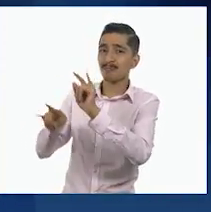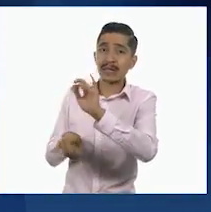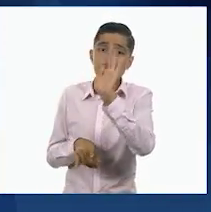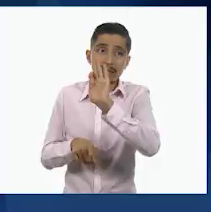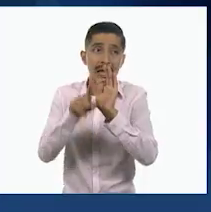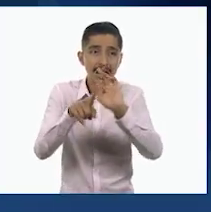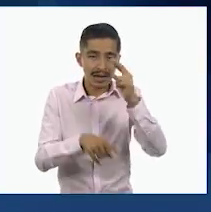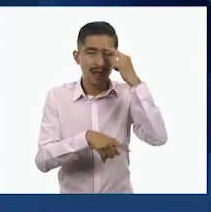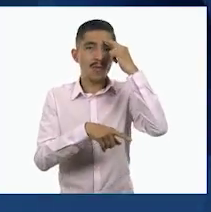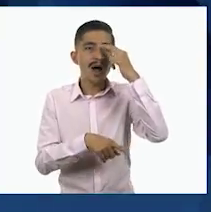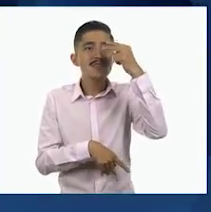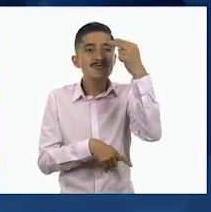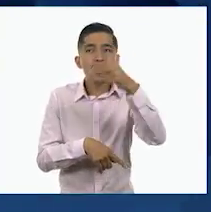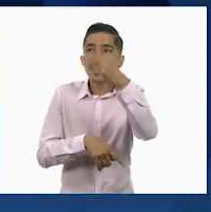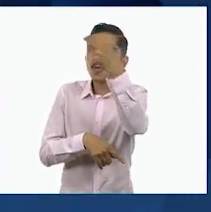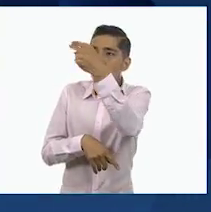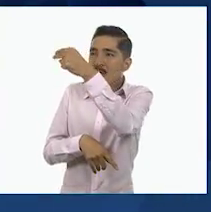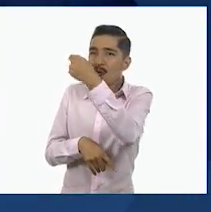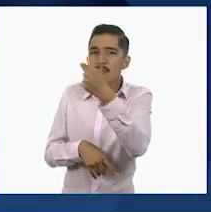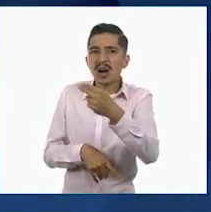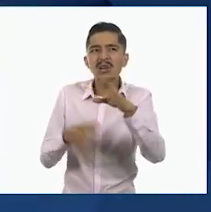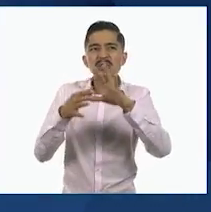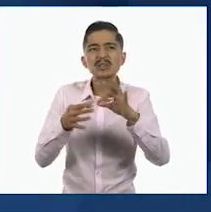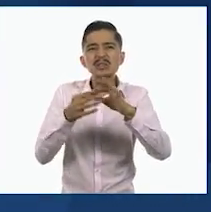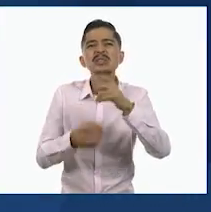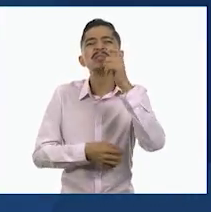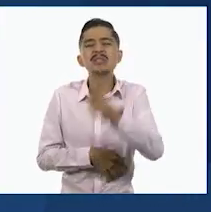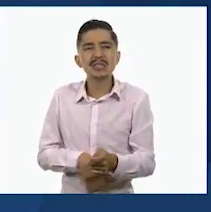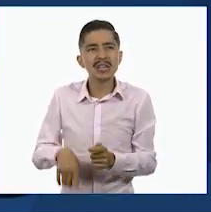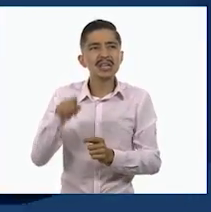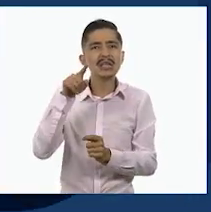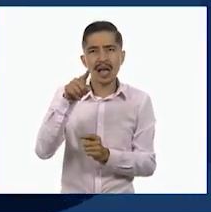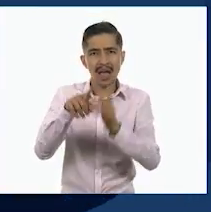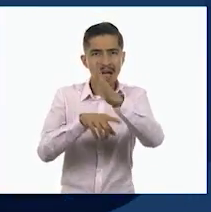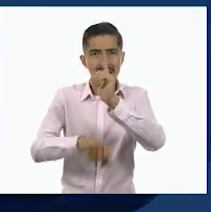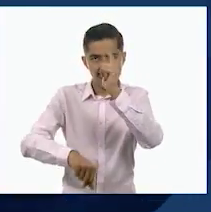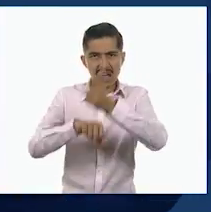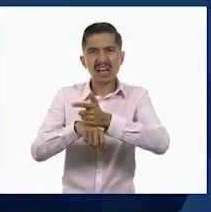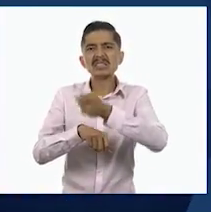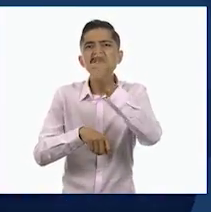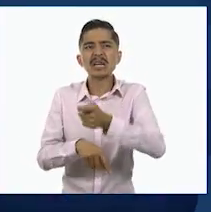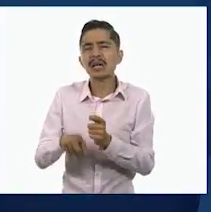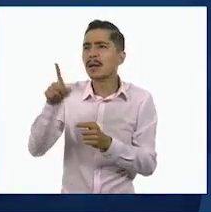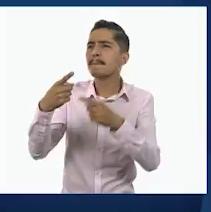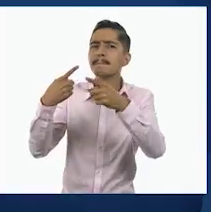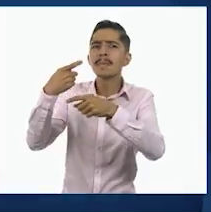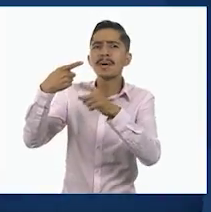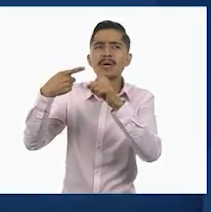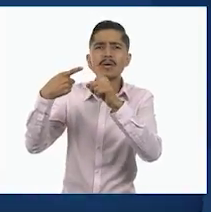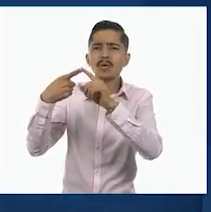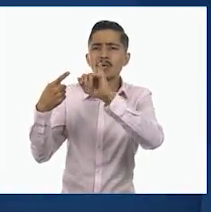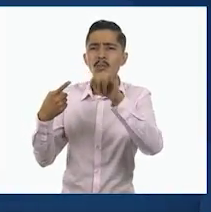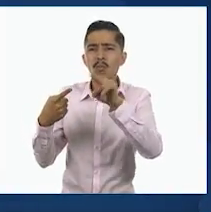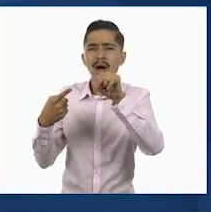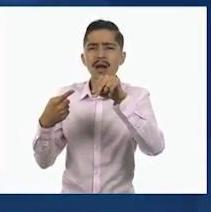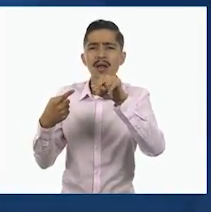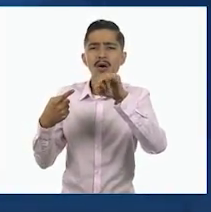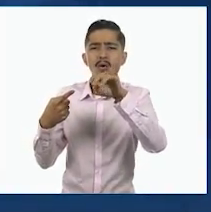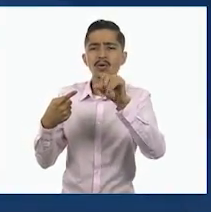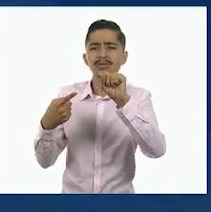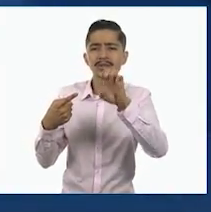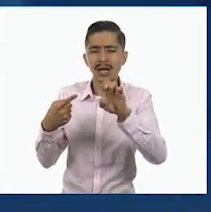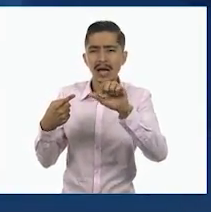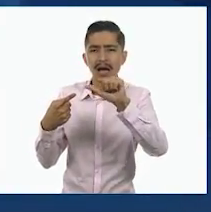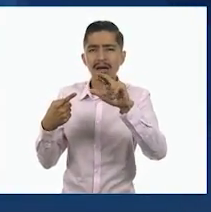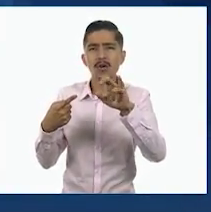sus nombres y lo que hemos comentado de ellos. Tenemos primero, ¿sí lo identificas quién es? Sí, primero está Juan José Arreola.